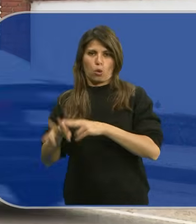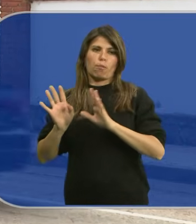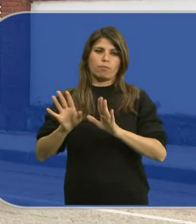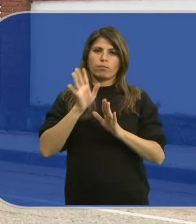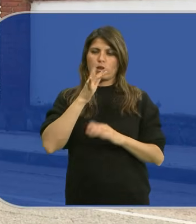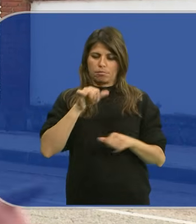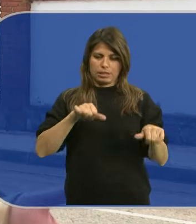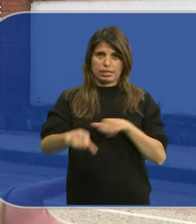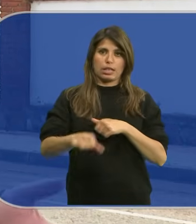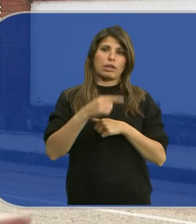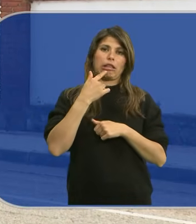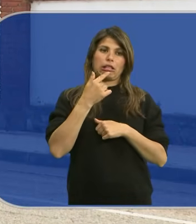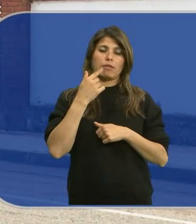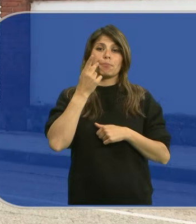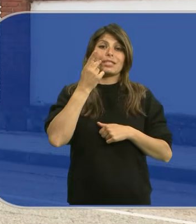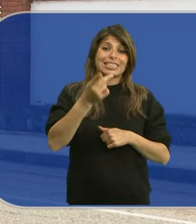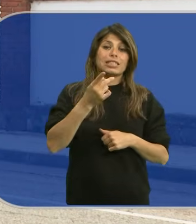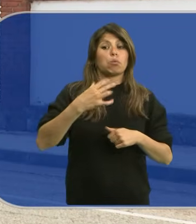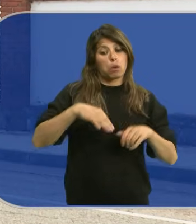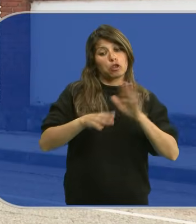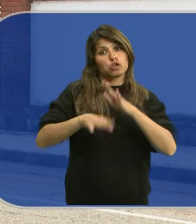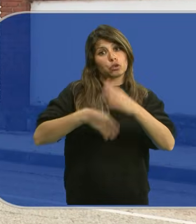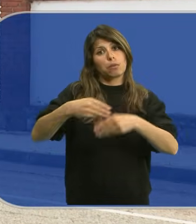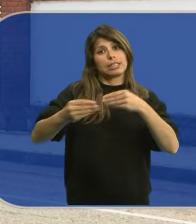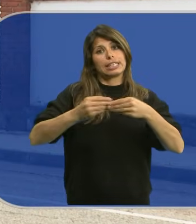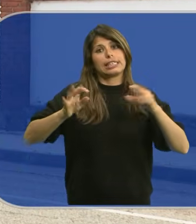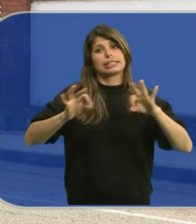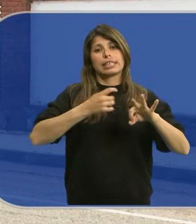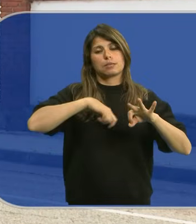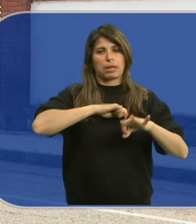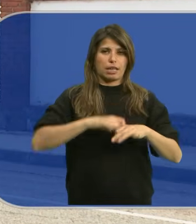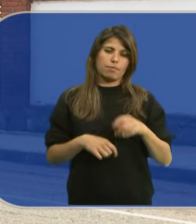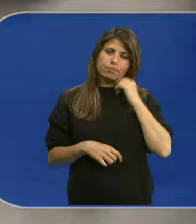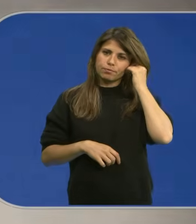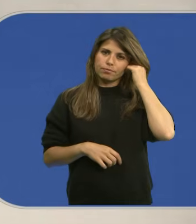Defensa anunciaba en una visita a estas instalaciones que saldría adelante con material español.